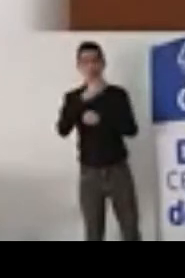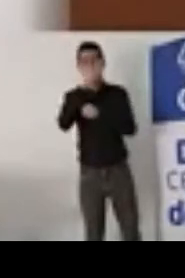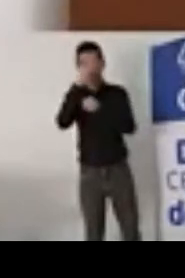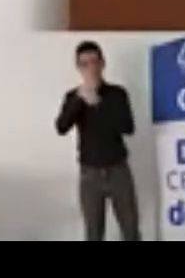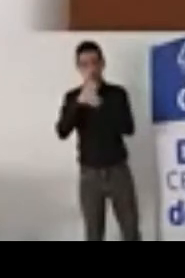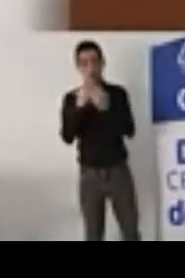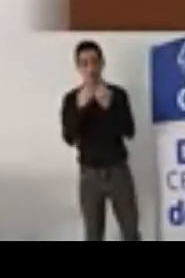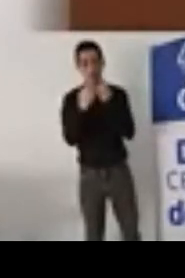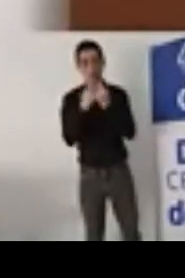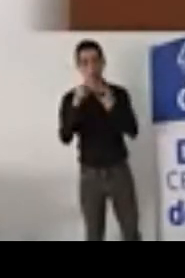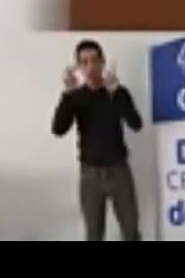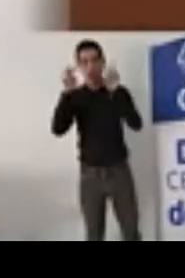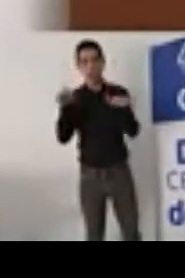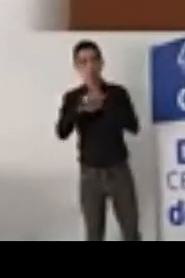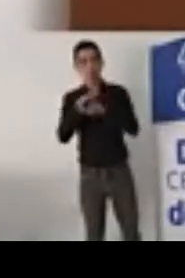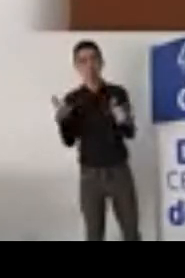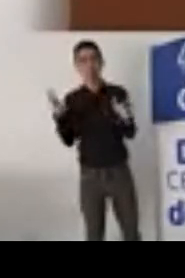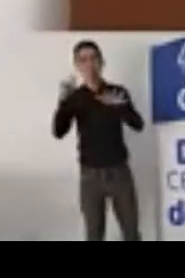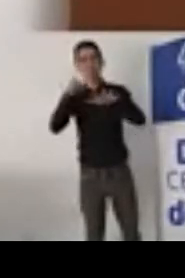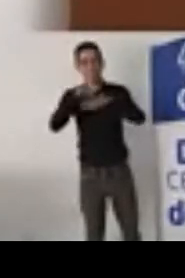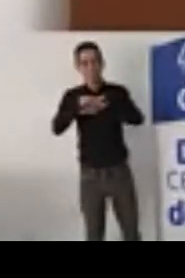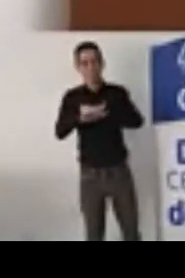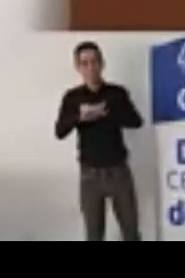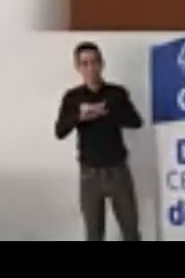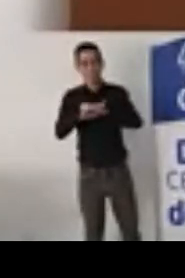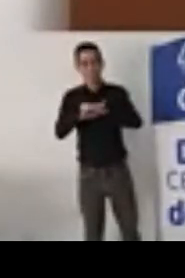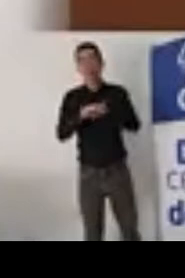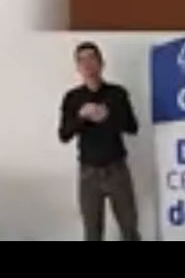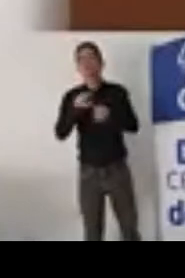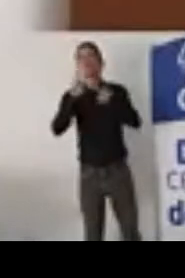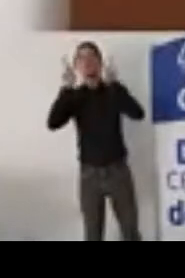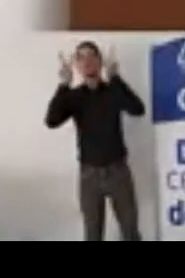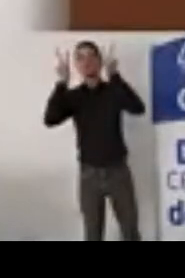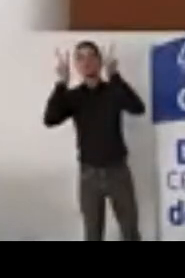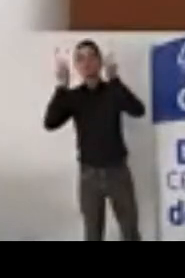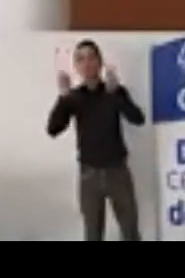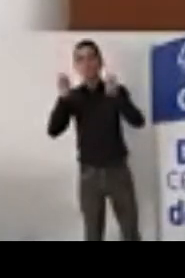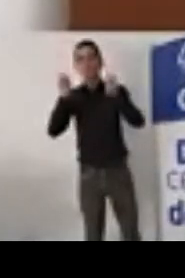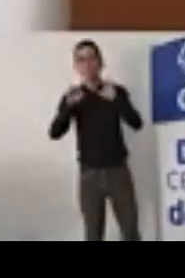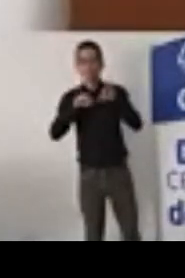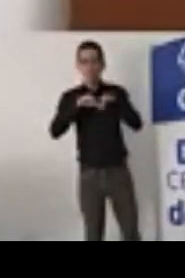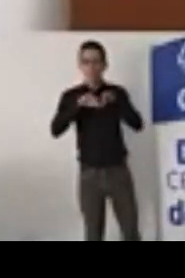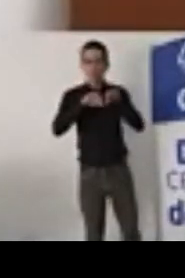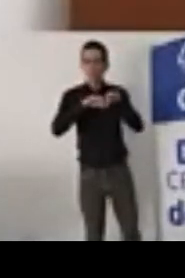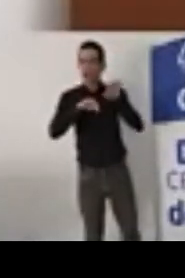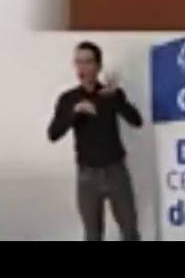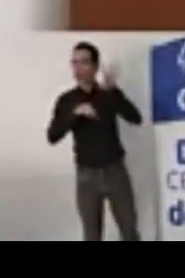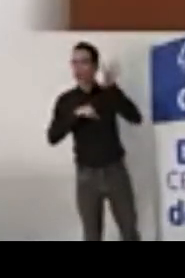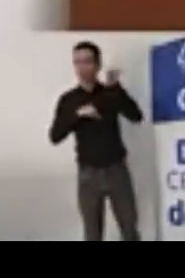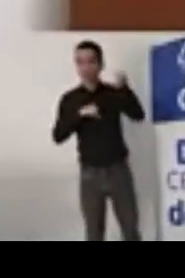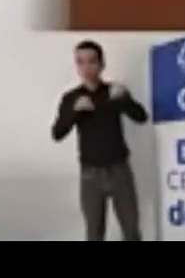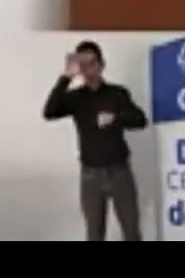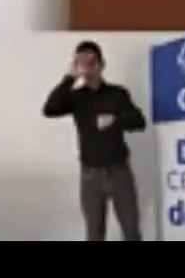de este mes de diálogos por la inclusión. Esta es con el tema de hacer una cultura de inclusión social. Vamos a